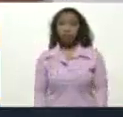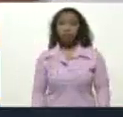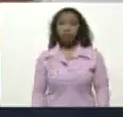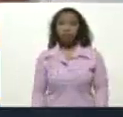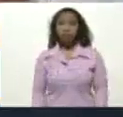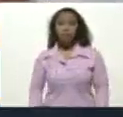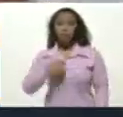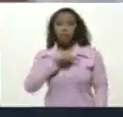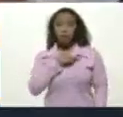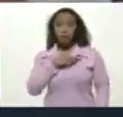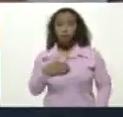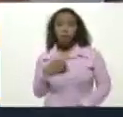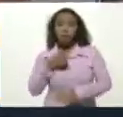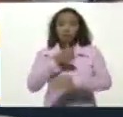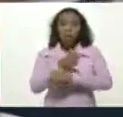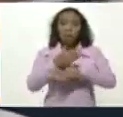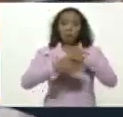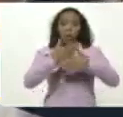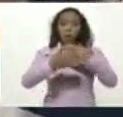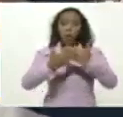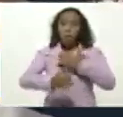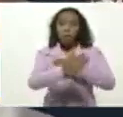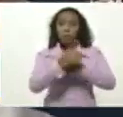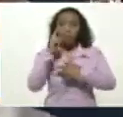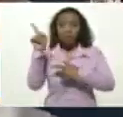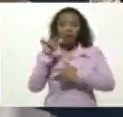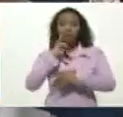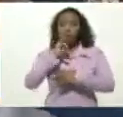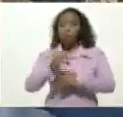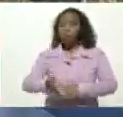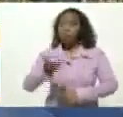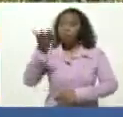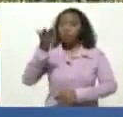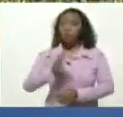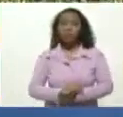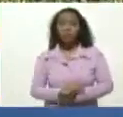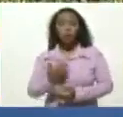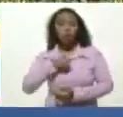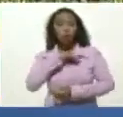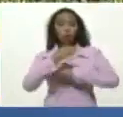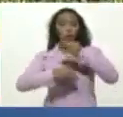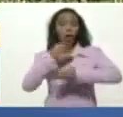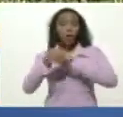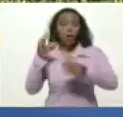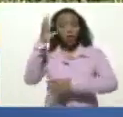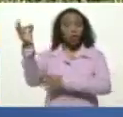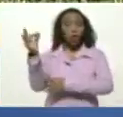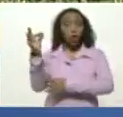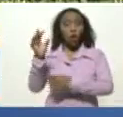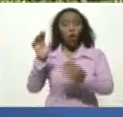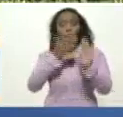Hemos ido avanzando, miren estos datos tan interesantes. Hemos llegado al Consejo Comunal